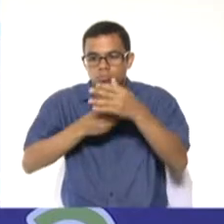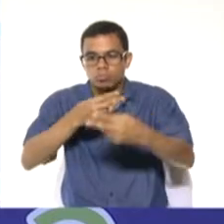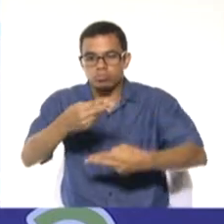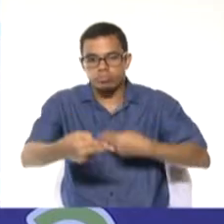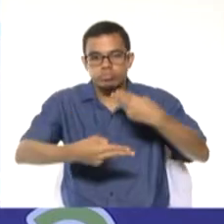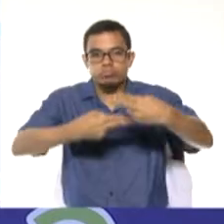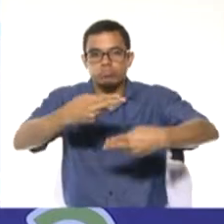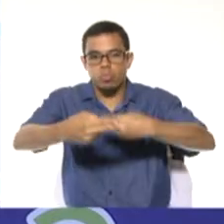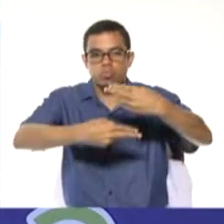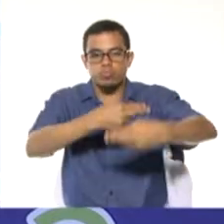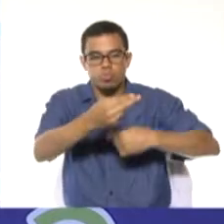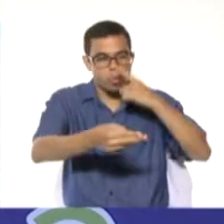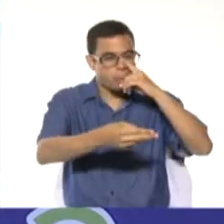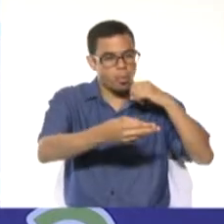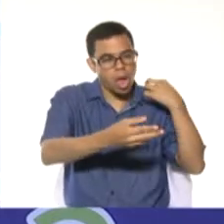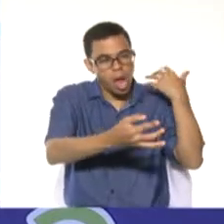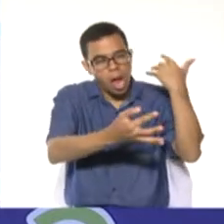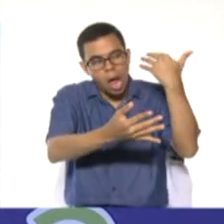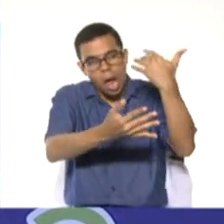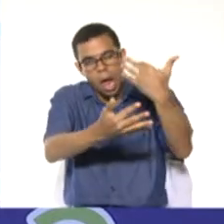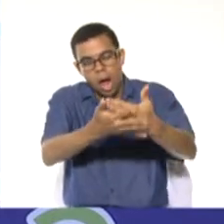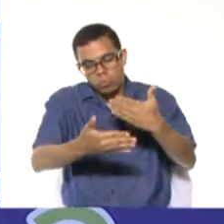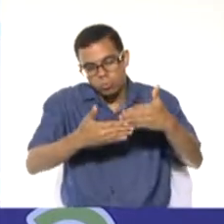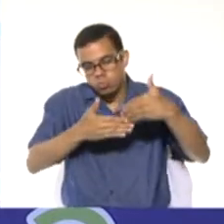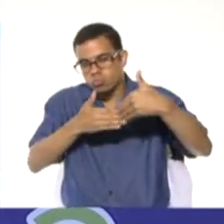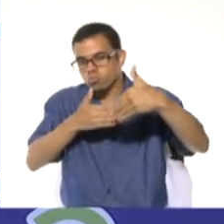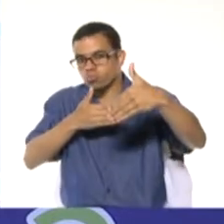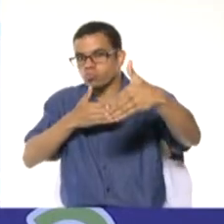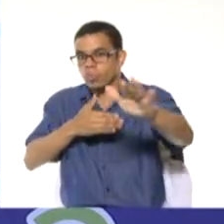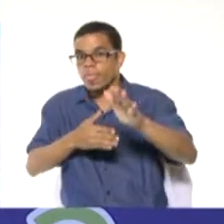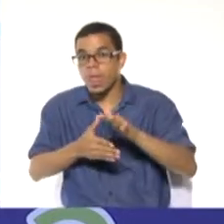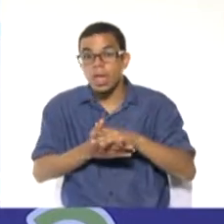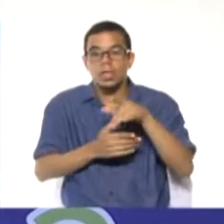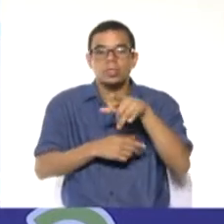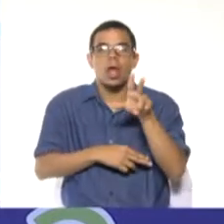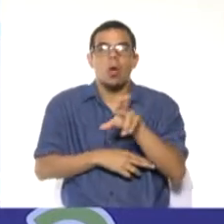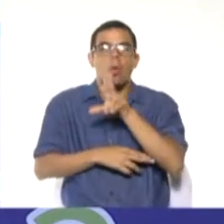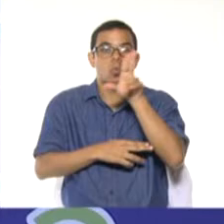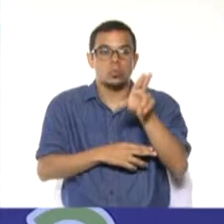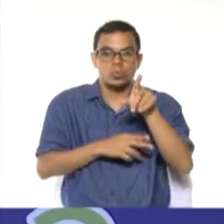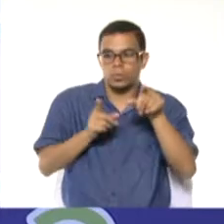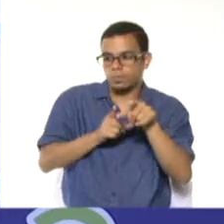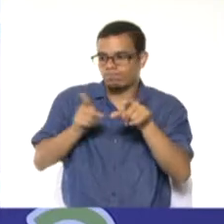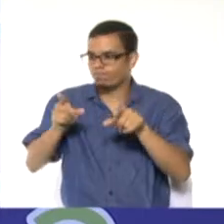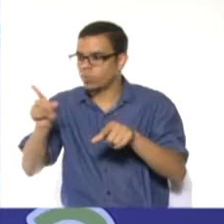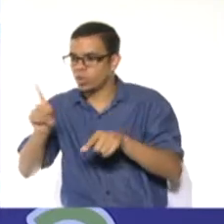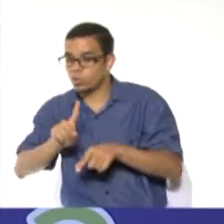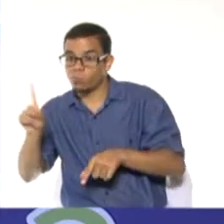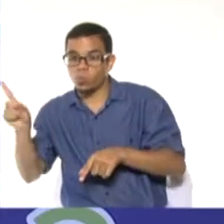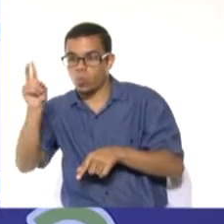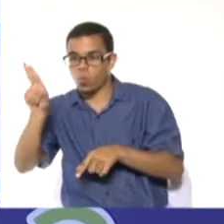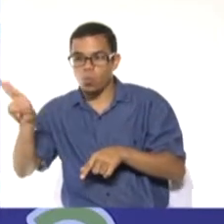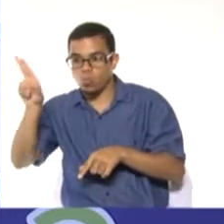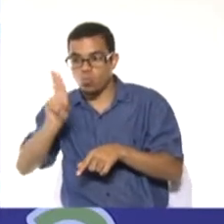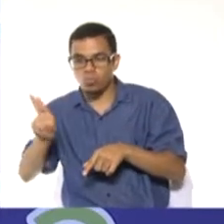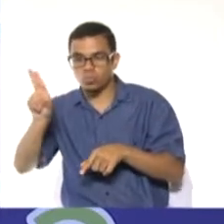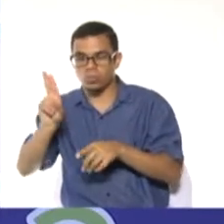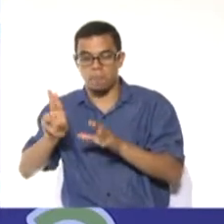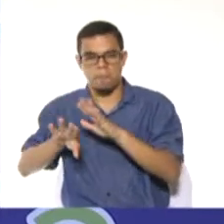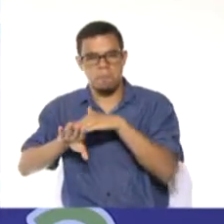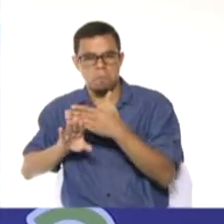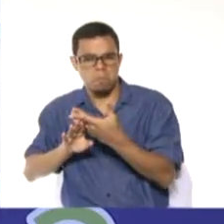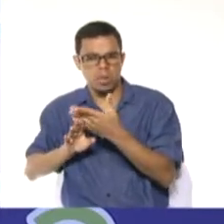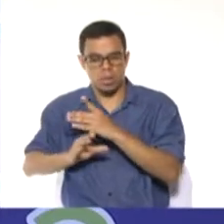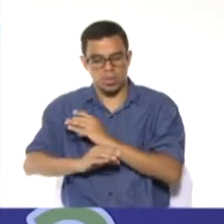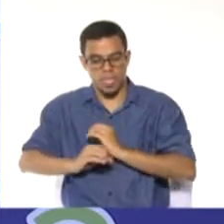generaciones, pero él decía que primero estableció la ley del uso y el desuso. ¿Por qué uso y desuso? Porque cualquier órgano